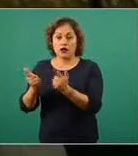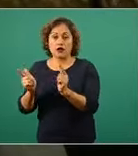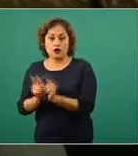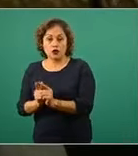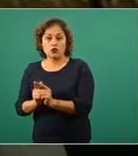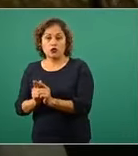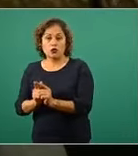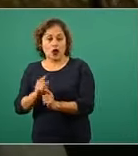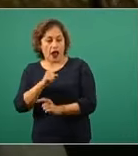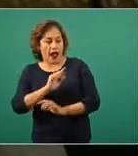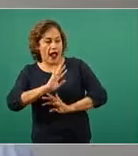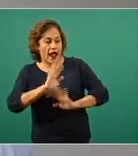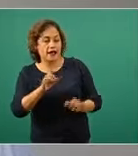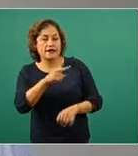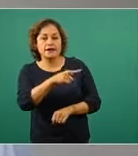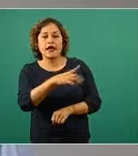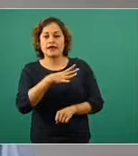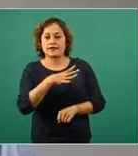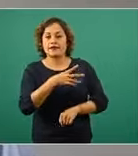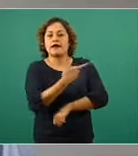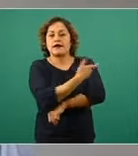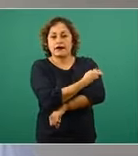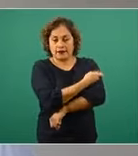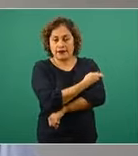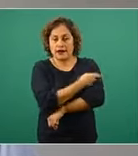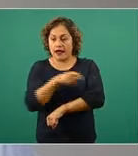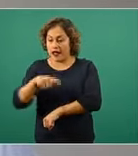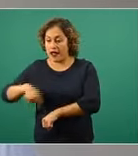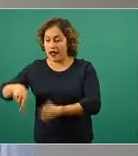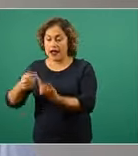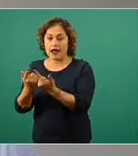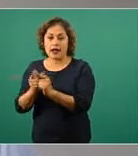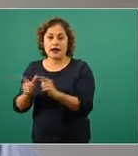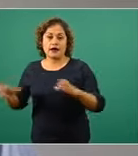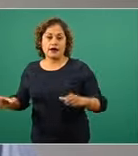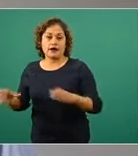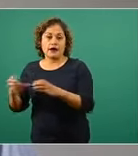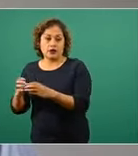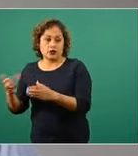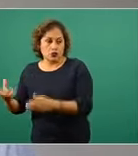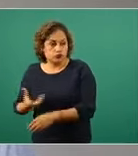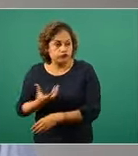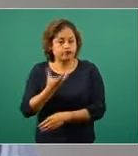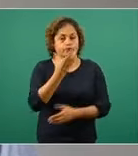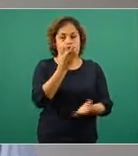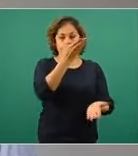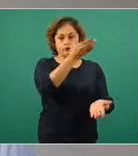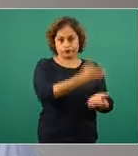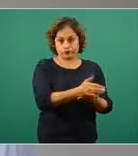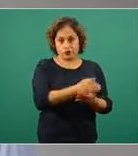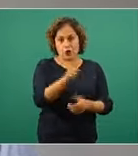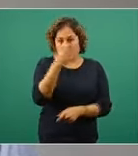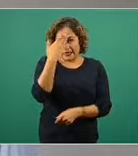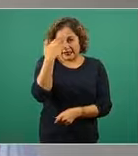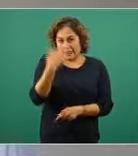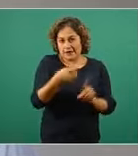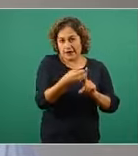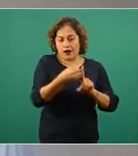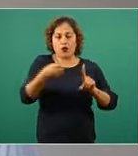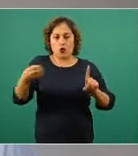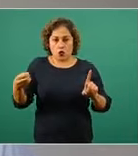la vacunación, recordemos que en la logística de la distribución y aplicación se están definiendo